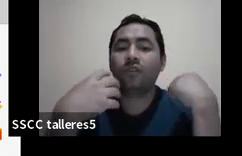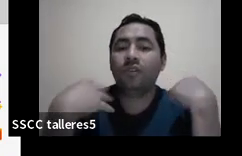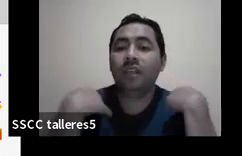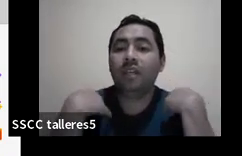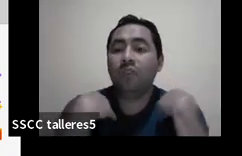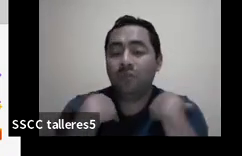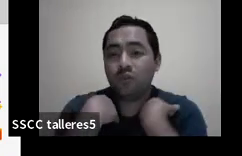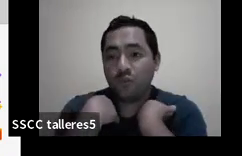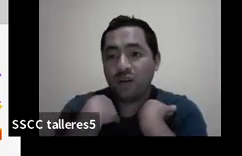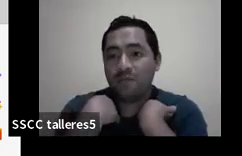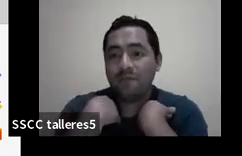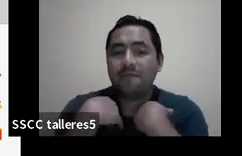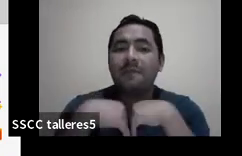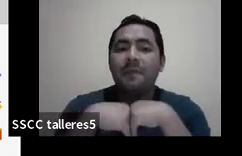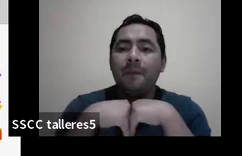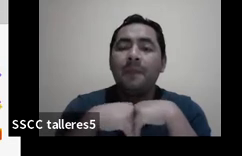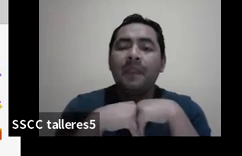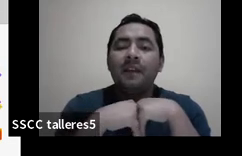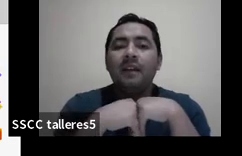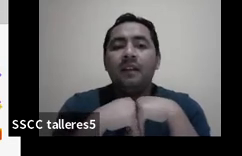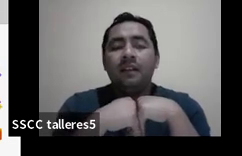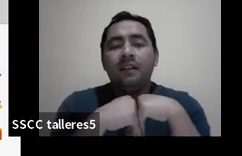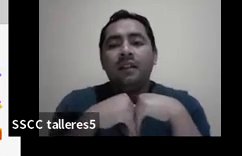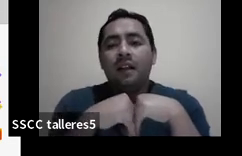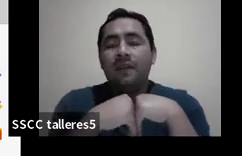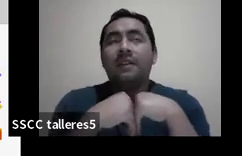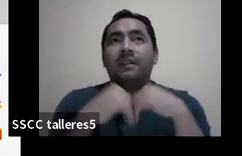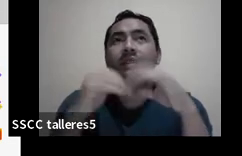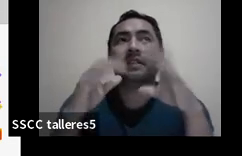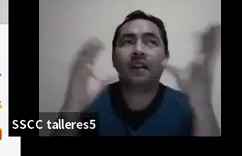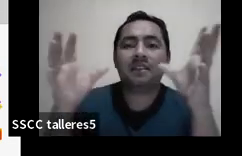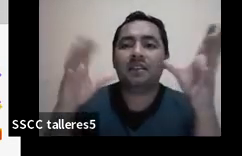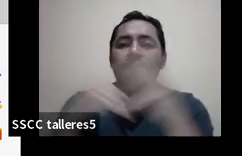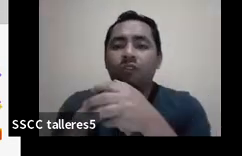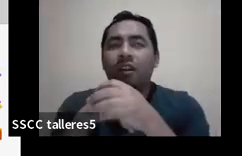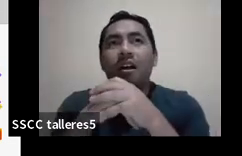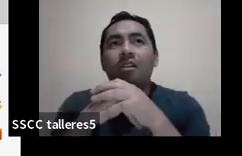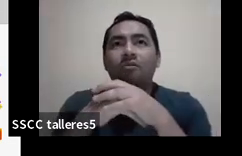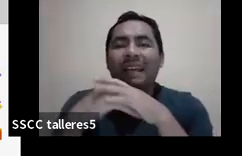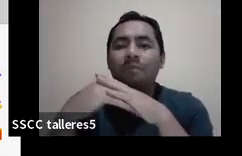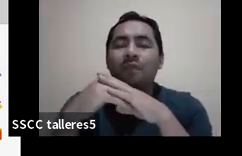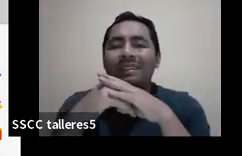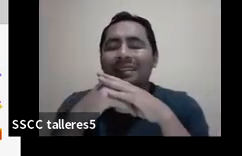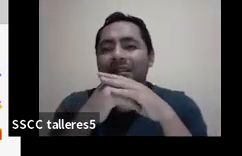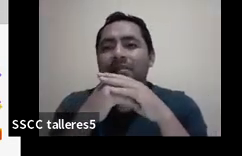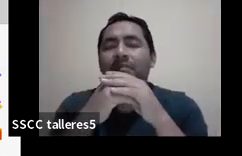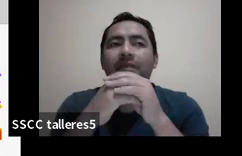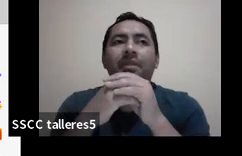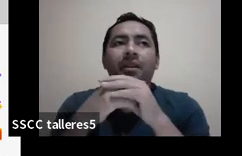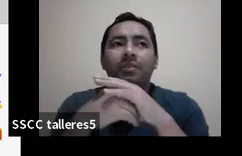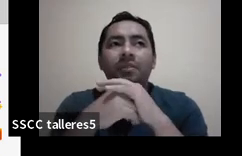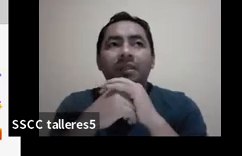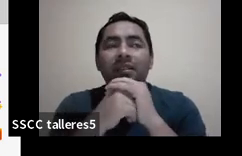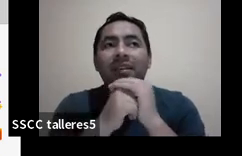gesticulación y movimiento corporal, ¿ya? A ver, así, un ejemplo fácil y